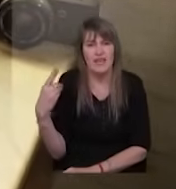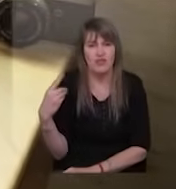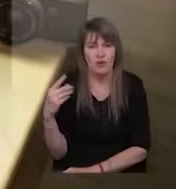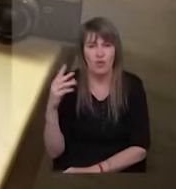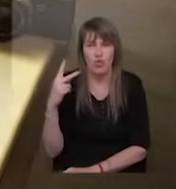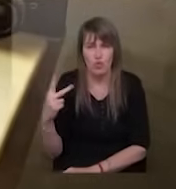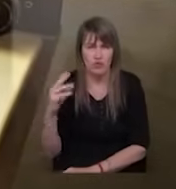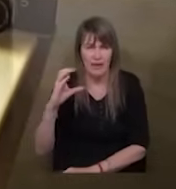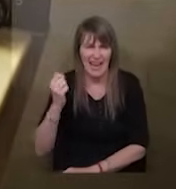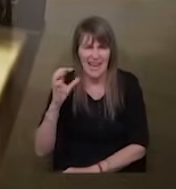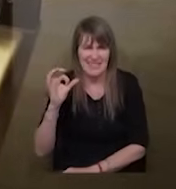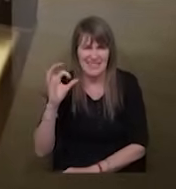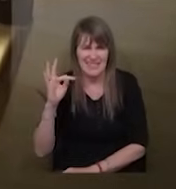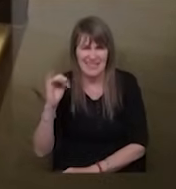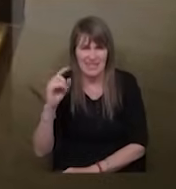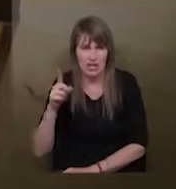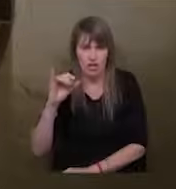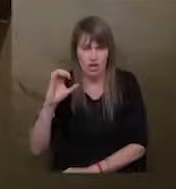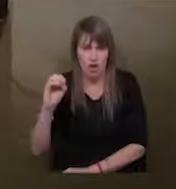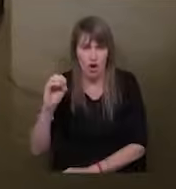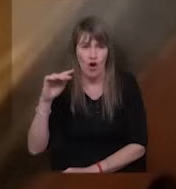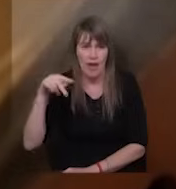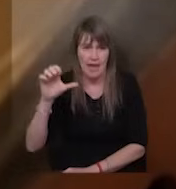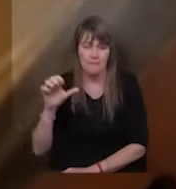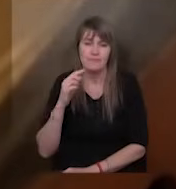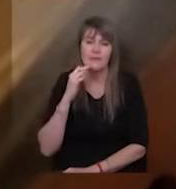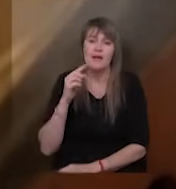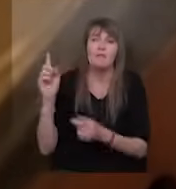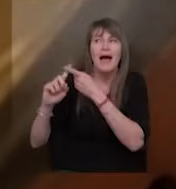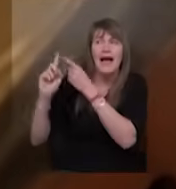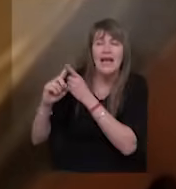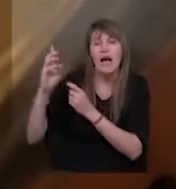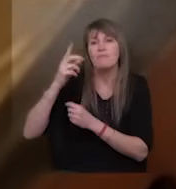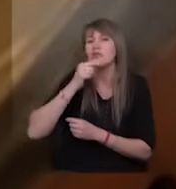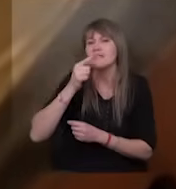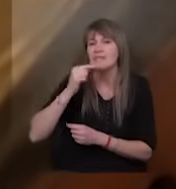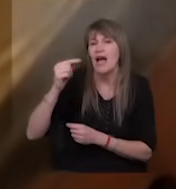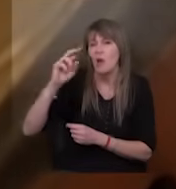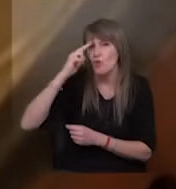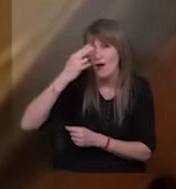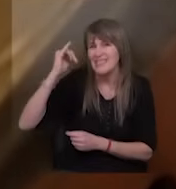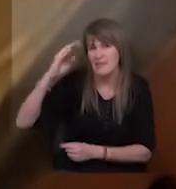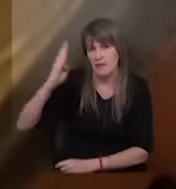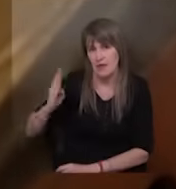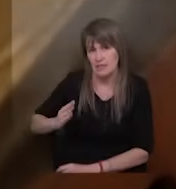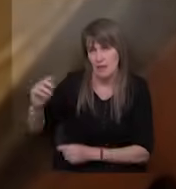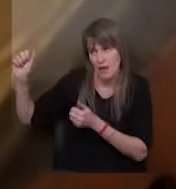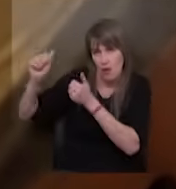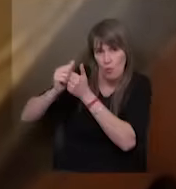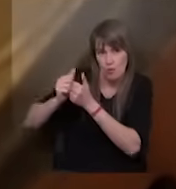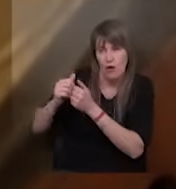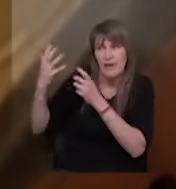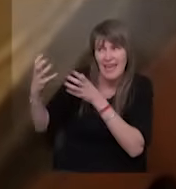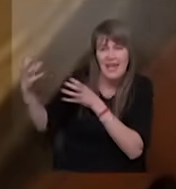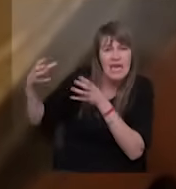Castiglione, con el objetivo de estrechar relaciones entre la policía brasileña y la uruguaya. La misión brasileña ofreció incluso la instalación de un equipo